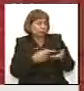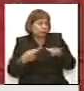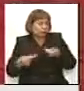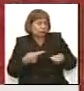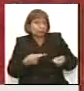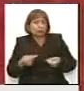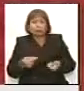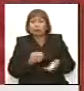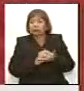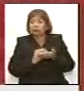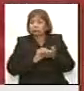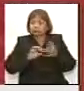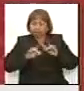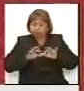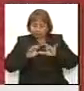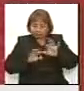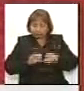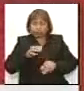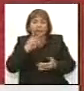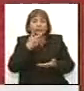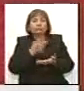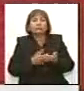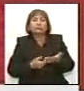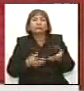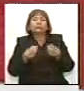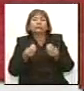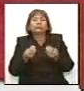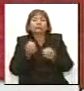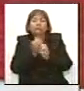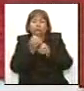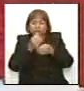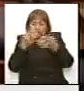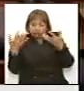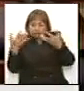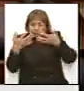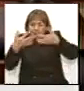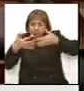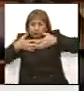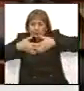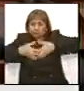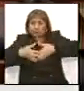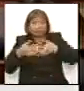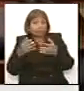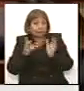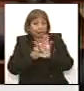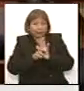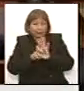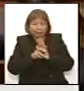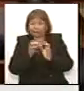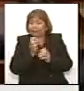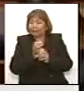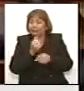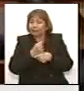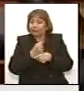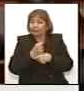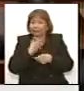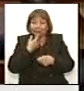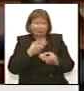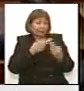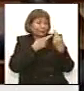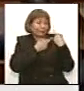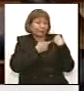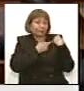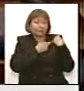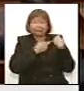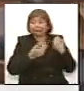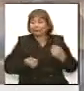los redactores determinan cómo se construye. La presentación de esta importante obra estuvo a cargo del